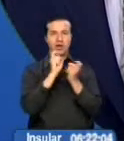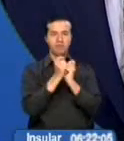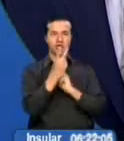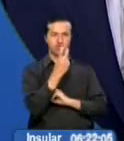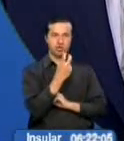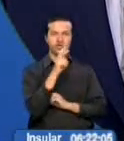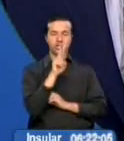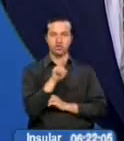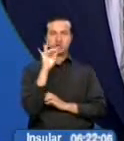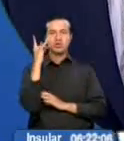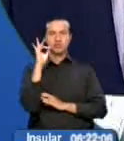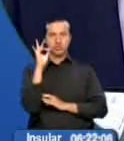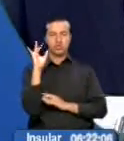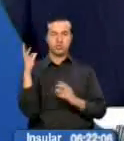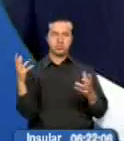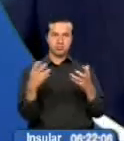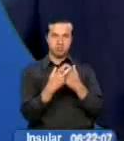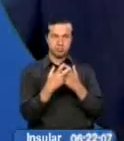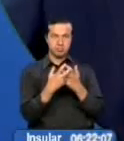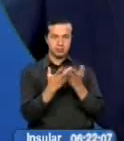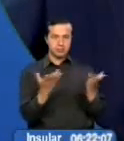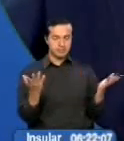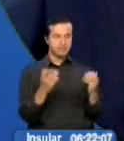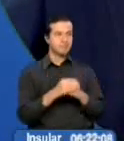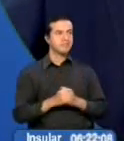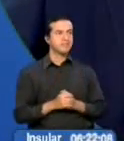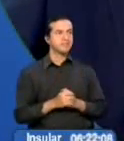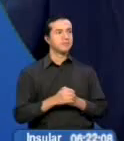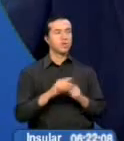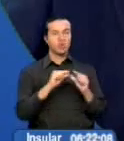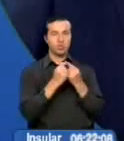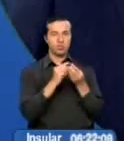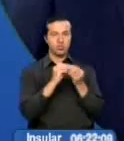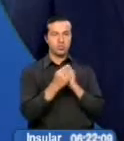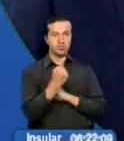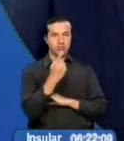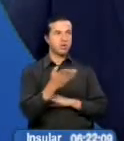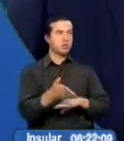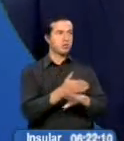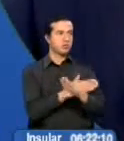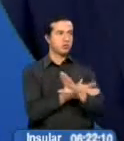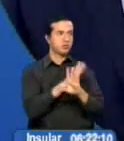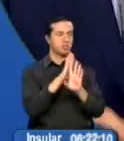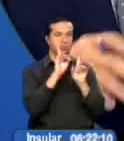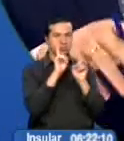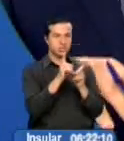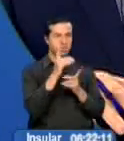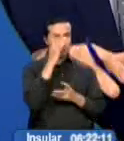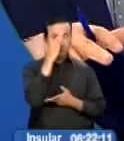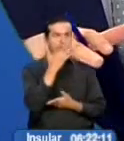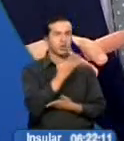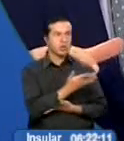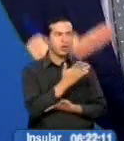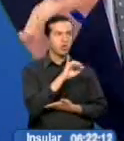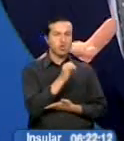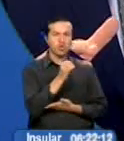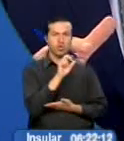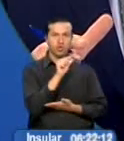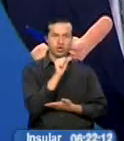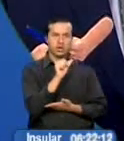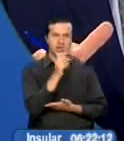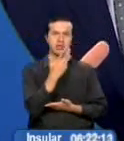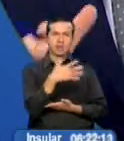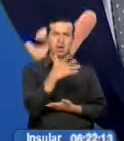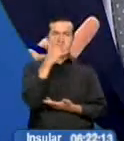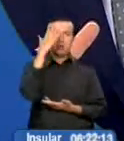con la izquierda democrática? Jorge Norero, te lo pregunté fuera de cámaras, te lo vuelvo a preguntar. ¿Qué hace que Jorge Norero, habiendo sido